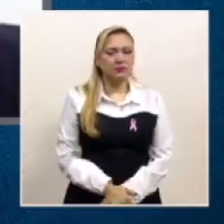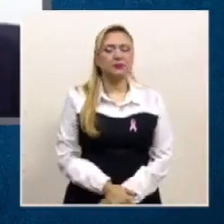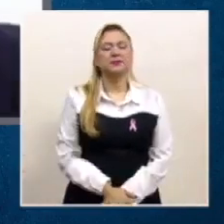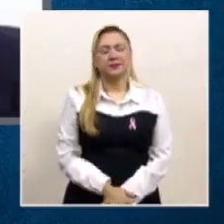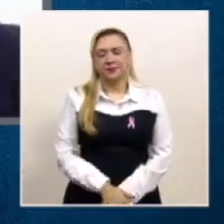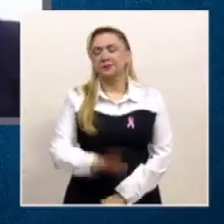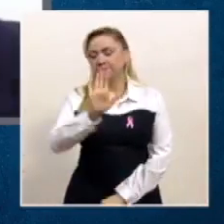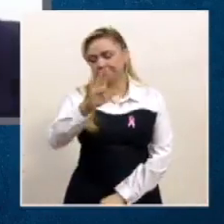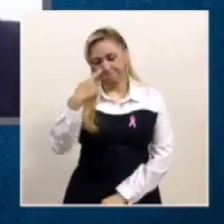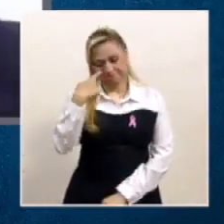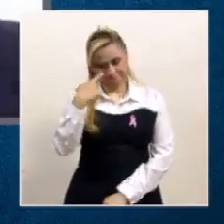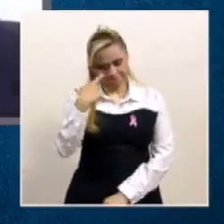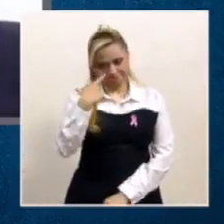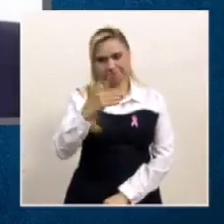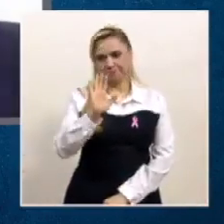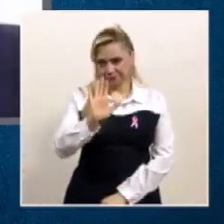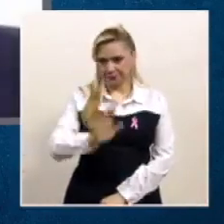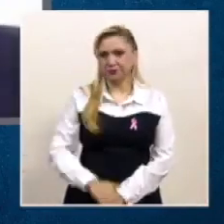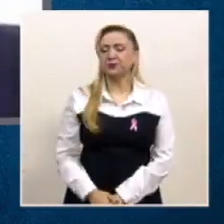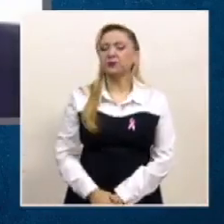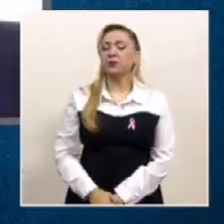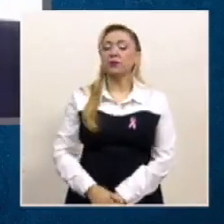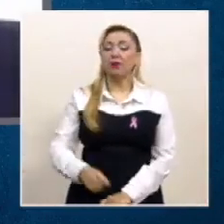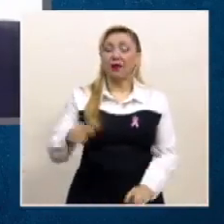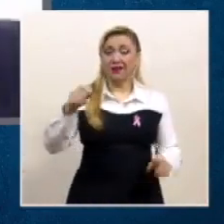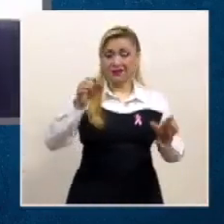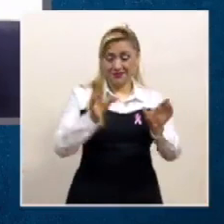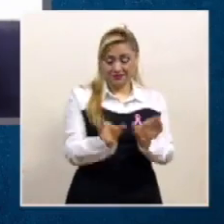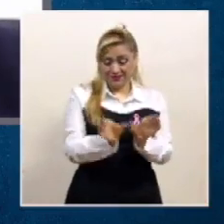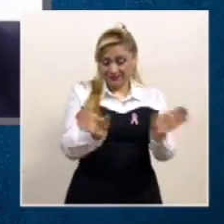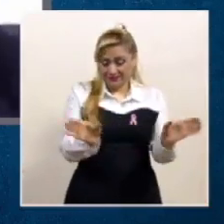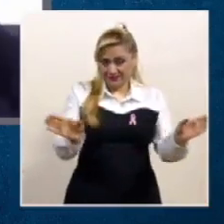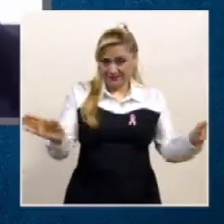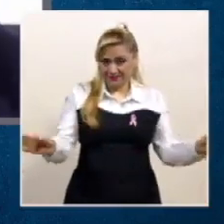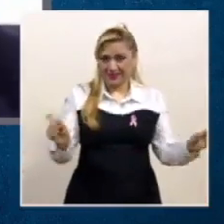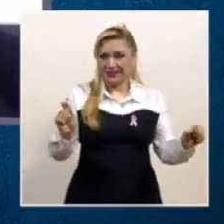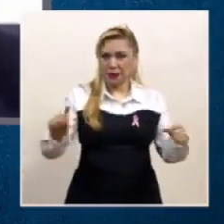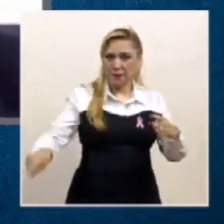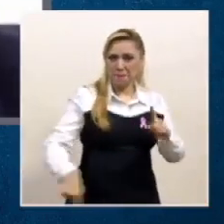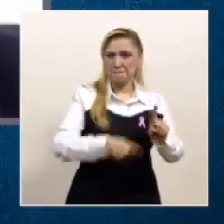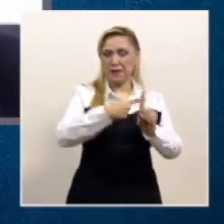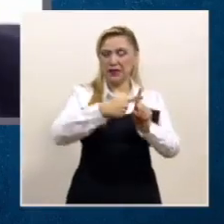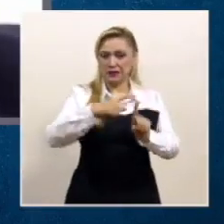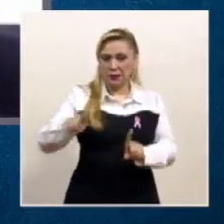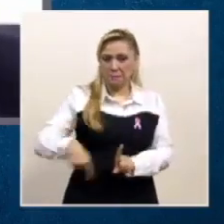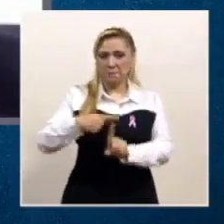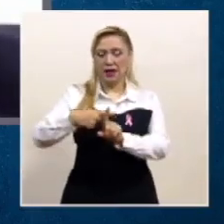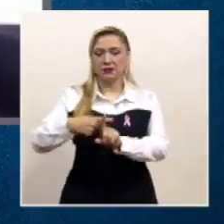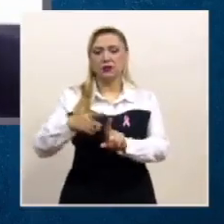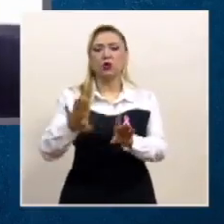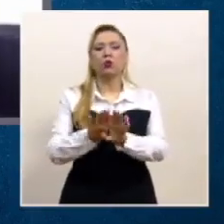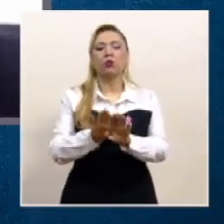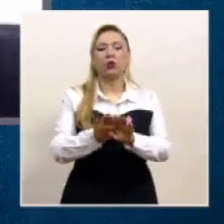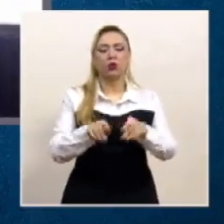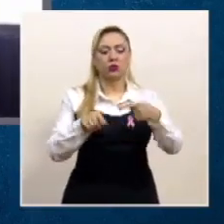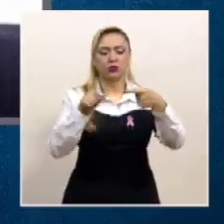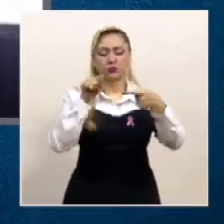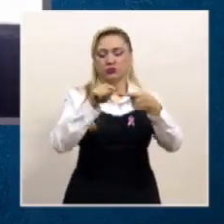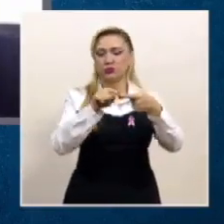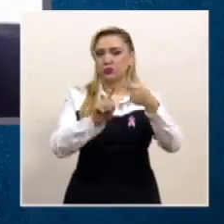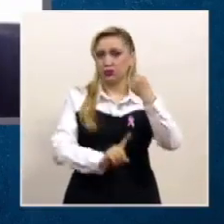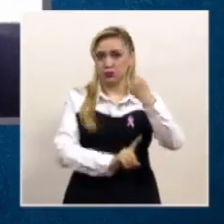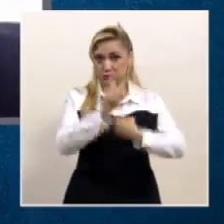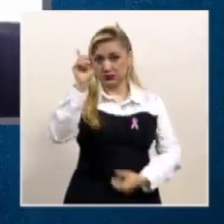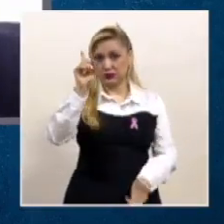sí. Pues precisamente la intersección se refiere al cruce específico, a la problemática